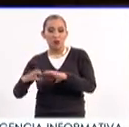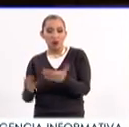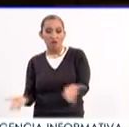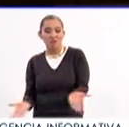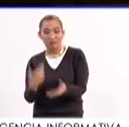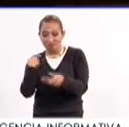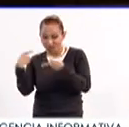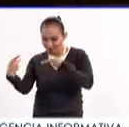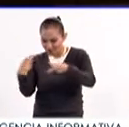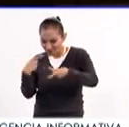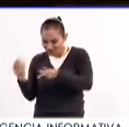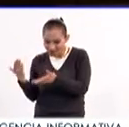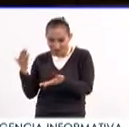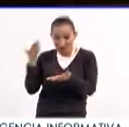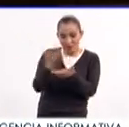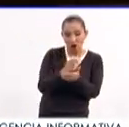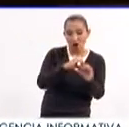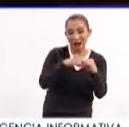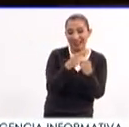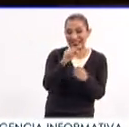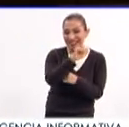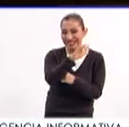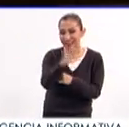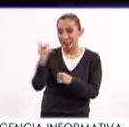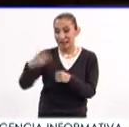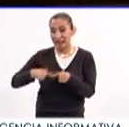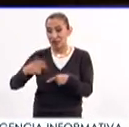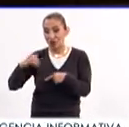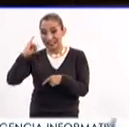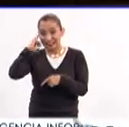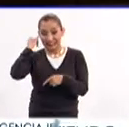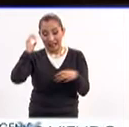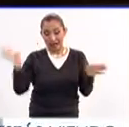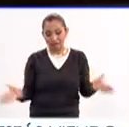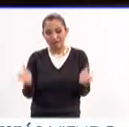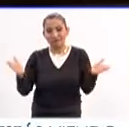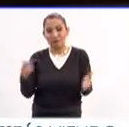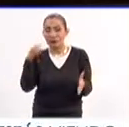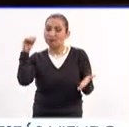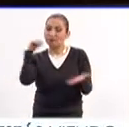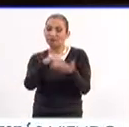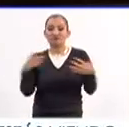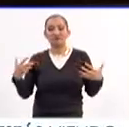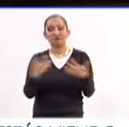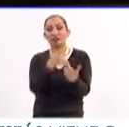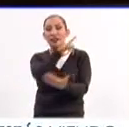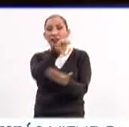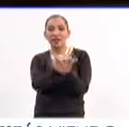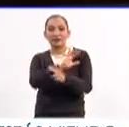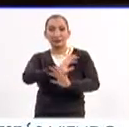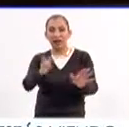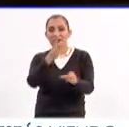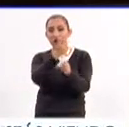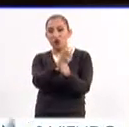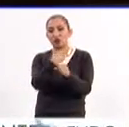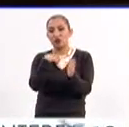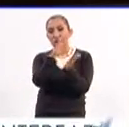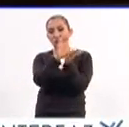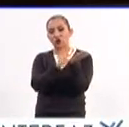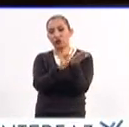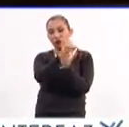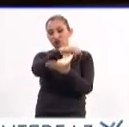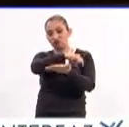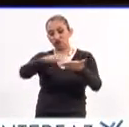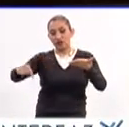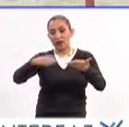nos organizamos entre organizaciones civiles y población indígena, ¿no? Para tener la armonización legislativa que ya está en el segundo constitucional,